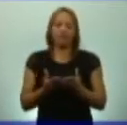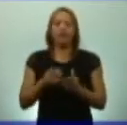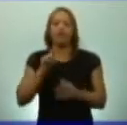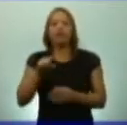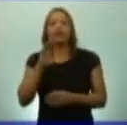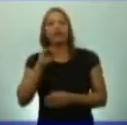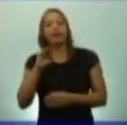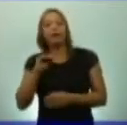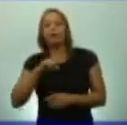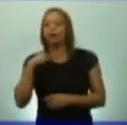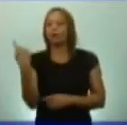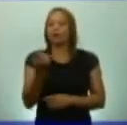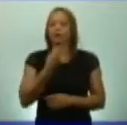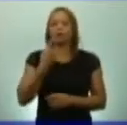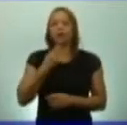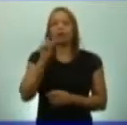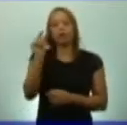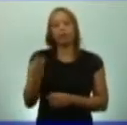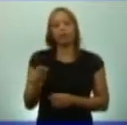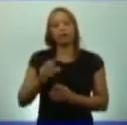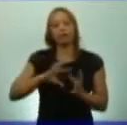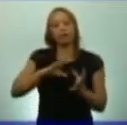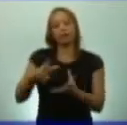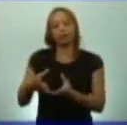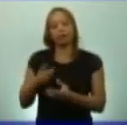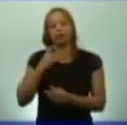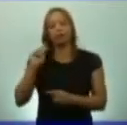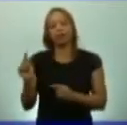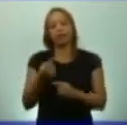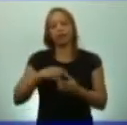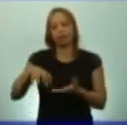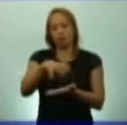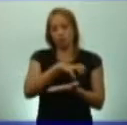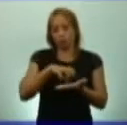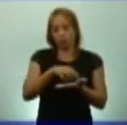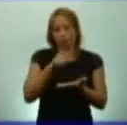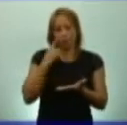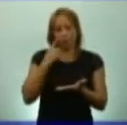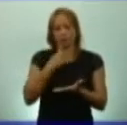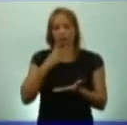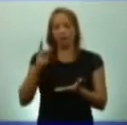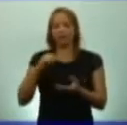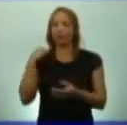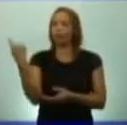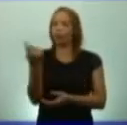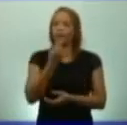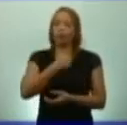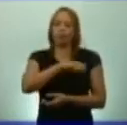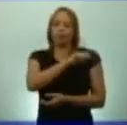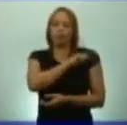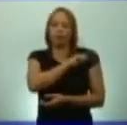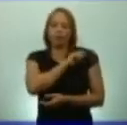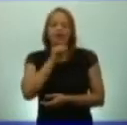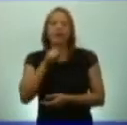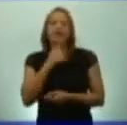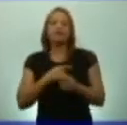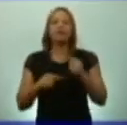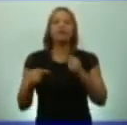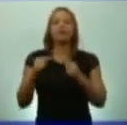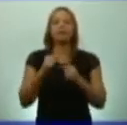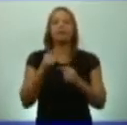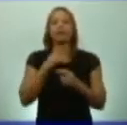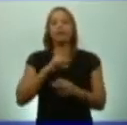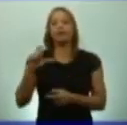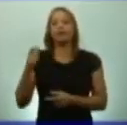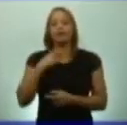de todo el mundo oprimido. En esos lugares, ante los ojos del mundo, fue el canciller de